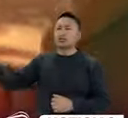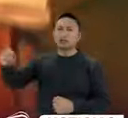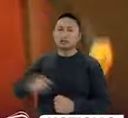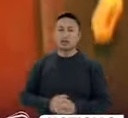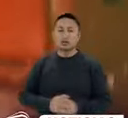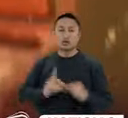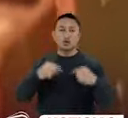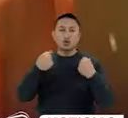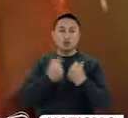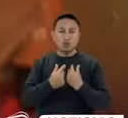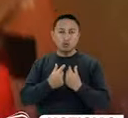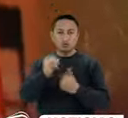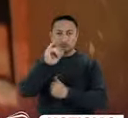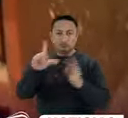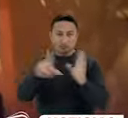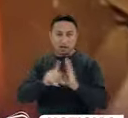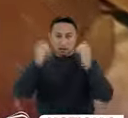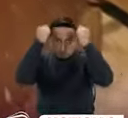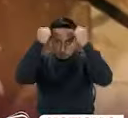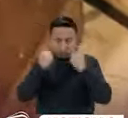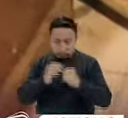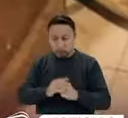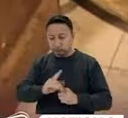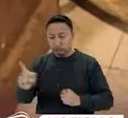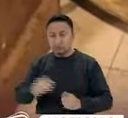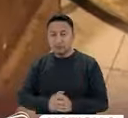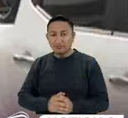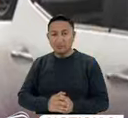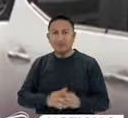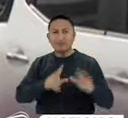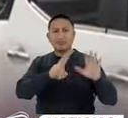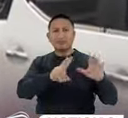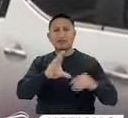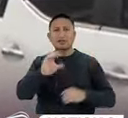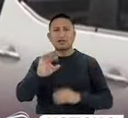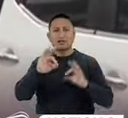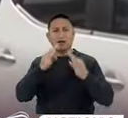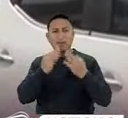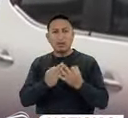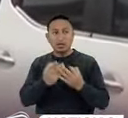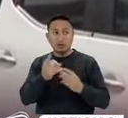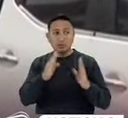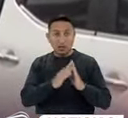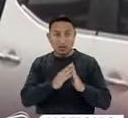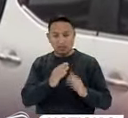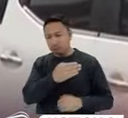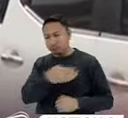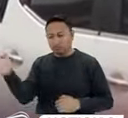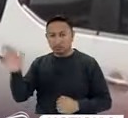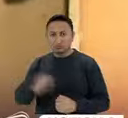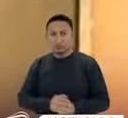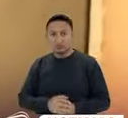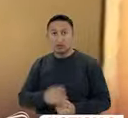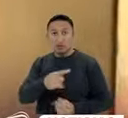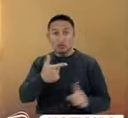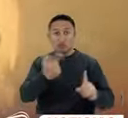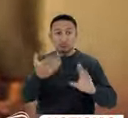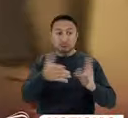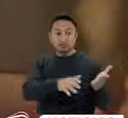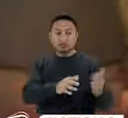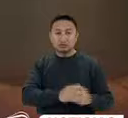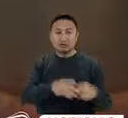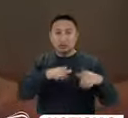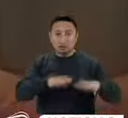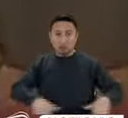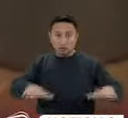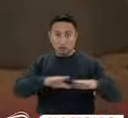una peligrosa organización delictiva. 70 familias fueron desalojadas de sus viviendas y muchos de ellos asesinados aquí en el